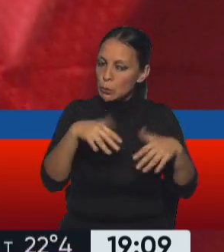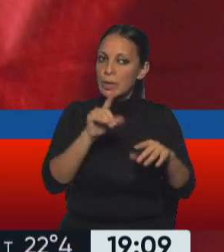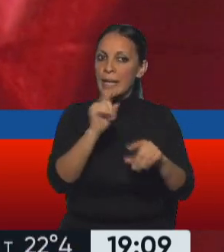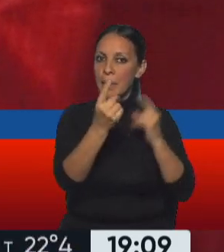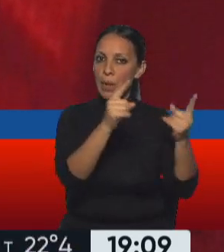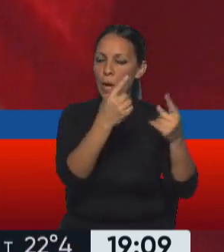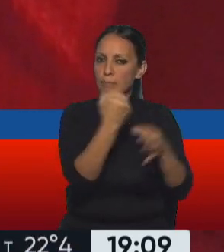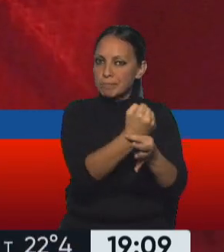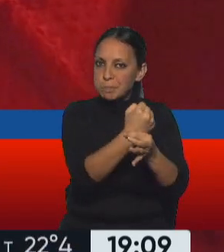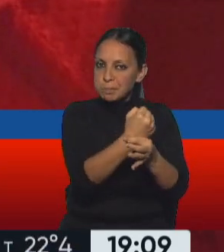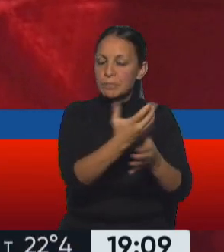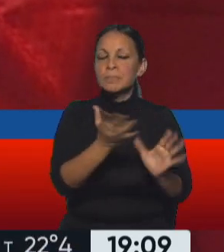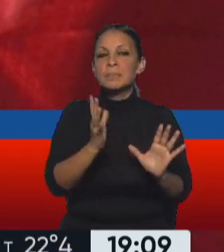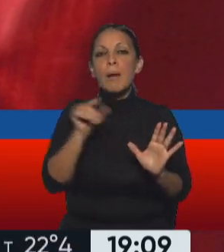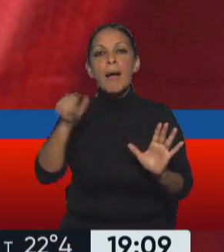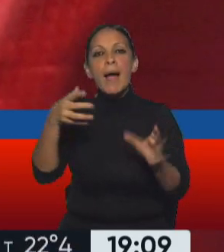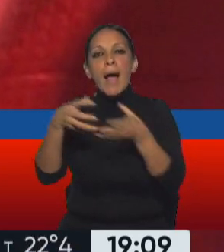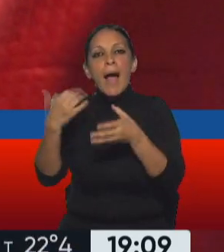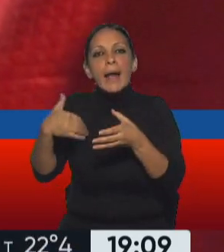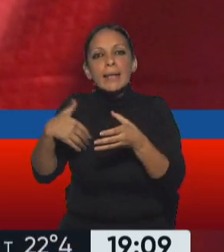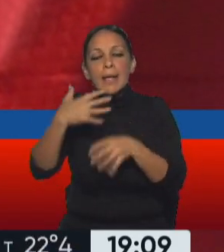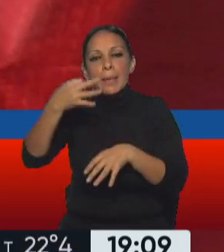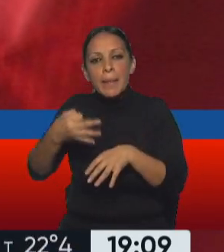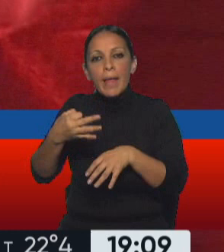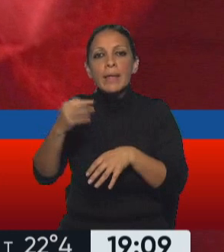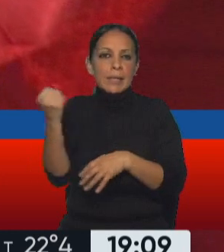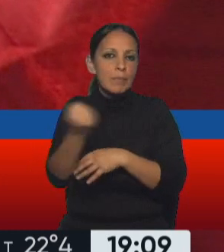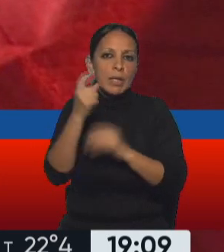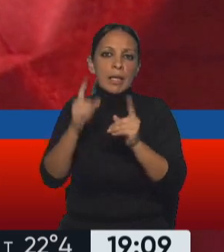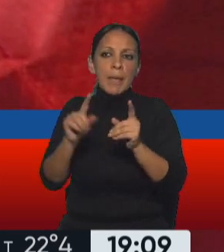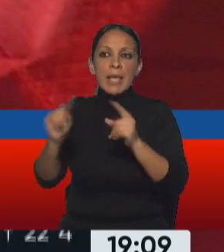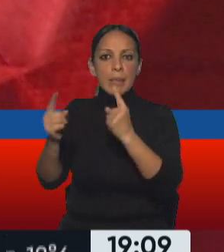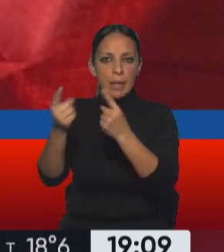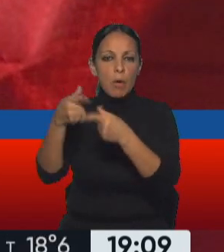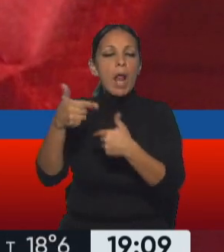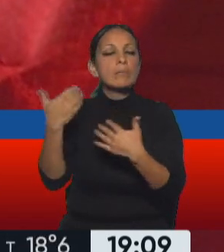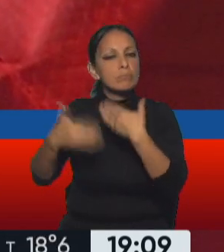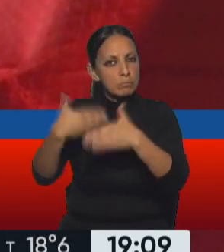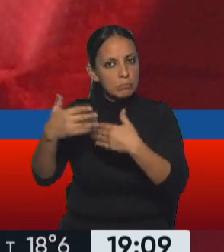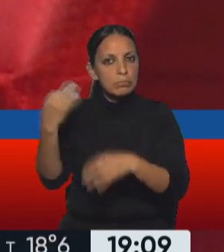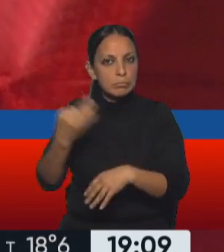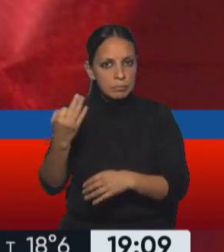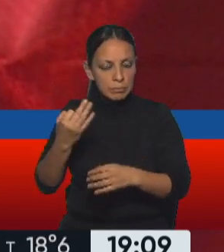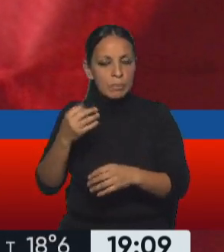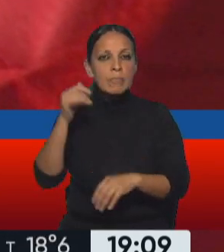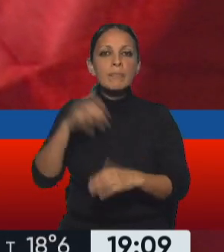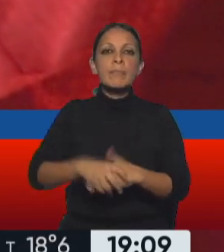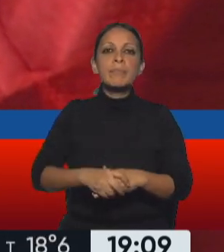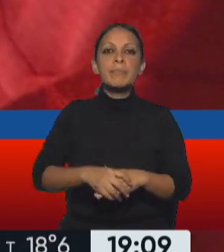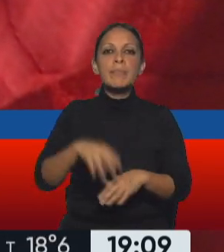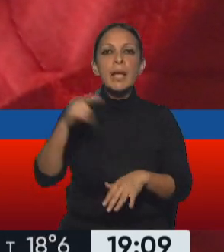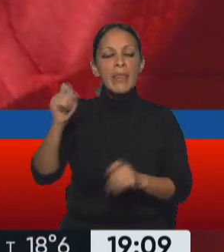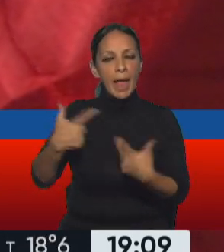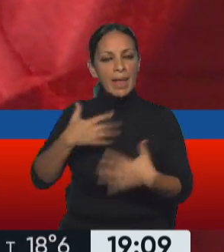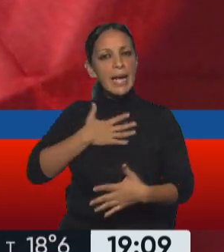verdad que para argentina destacar alfredo el hecho de los rendimientos individuales justamente hoy dan una